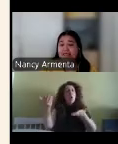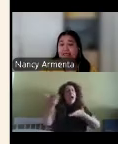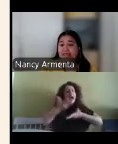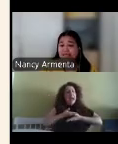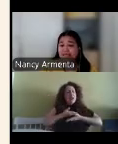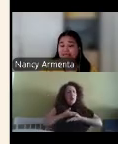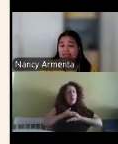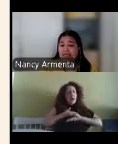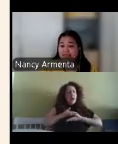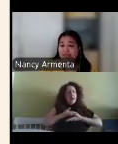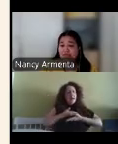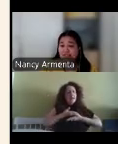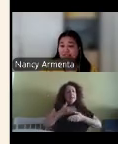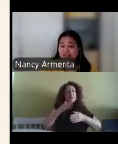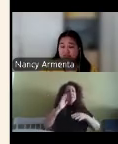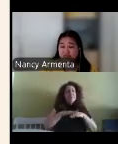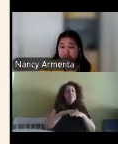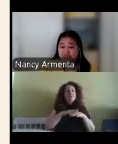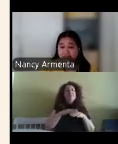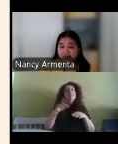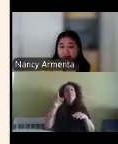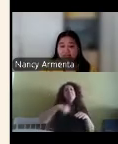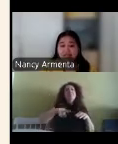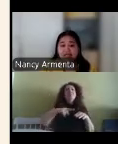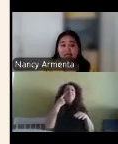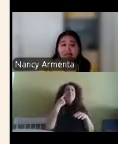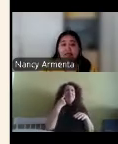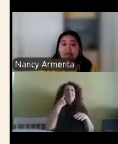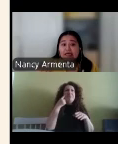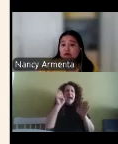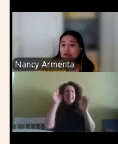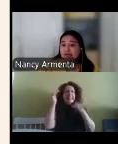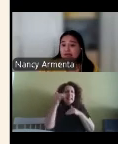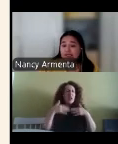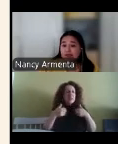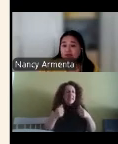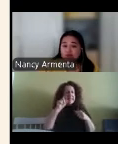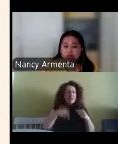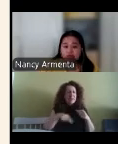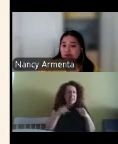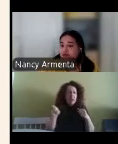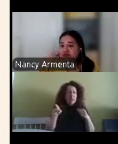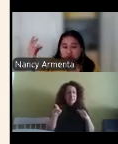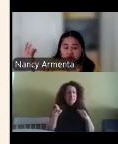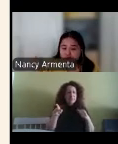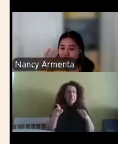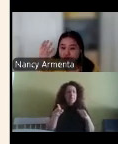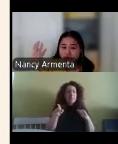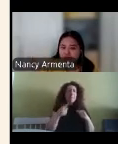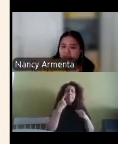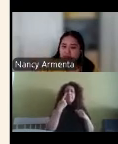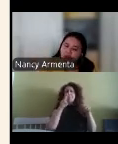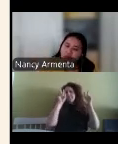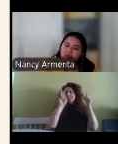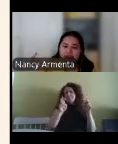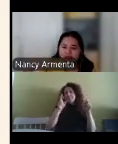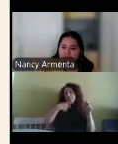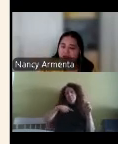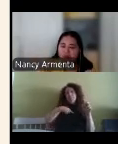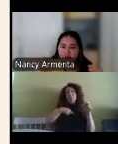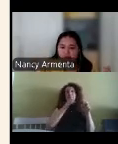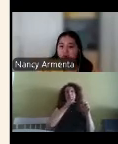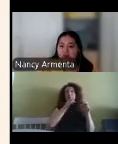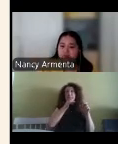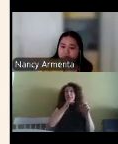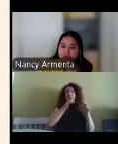efectivamente ingresar a recibir esta atención sanitaria. Y un tema que salió, que nosotros no lo teníamos como en el